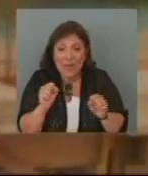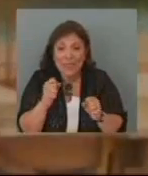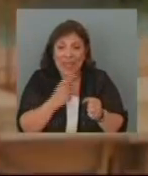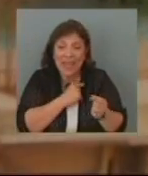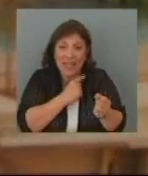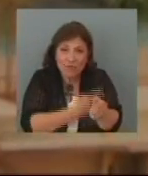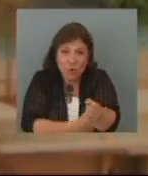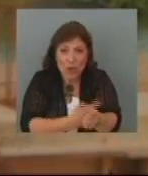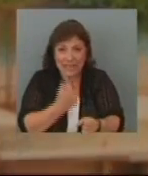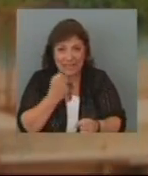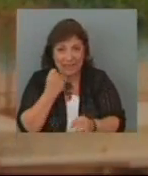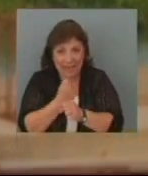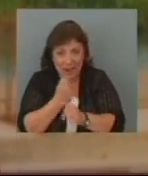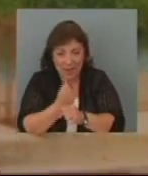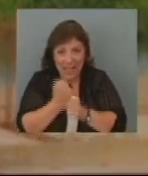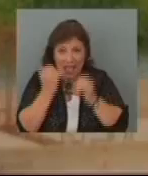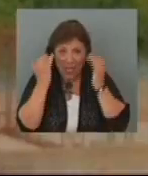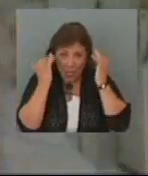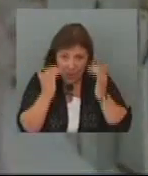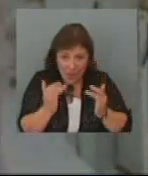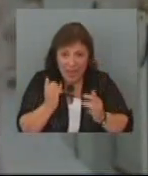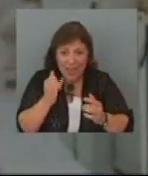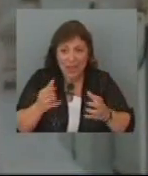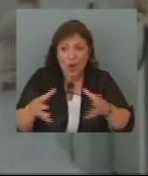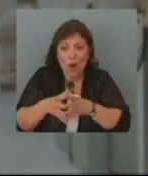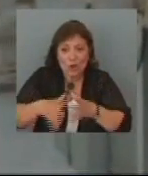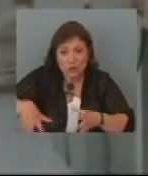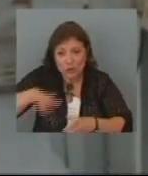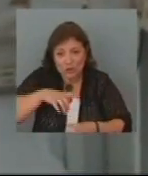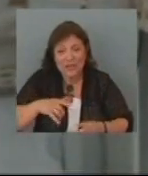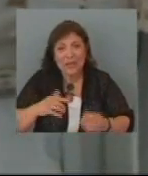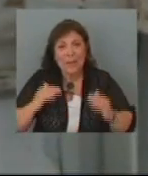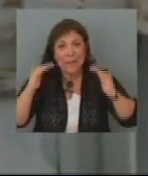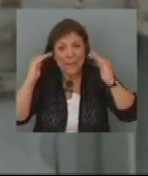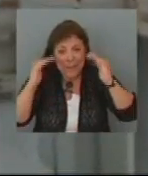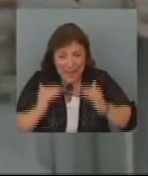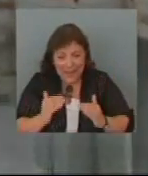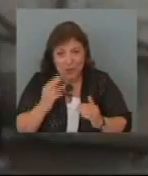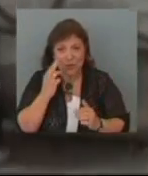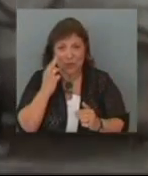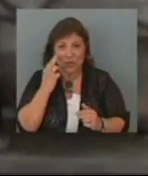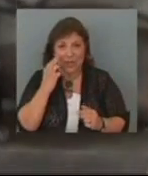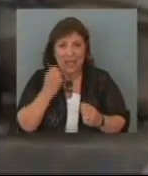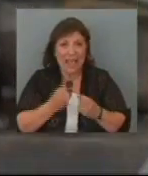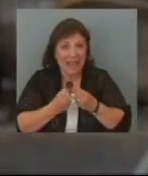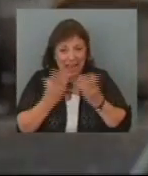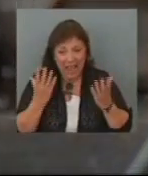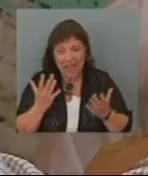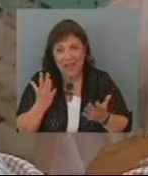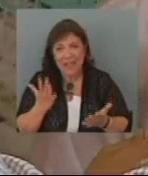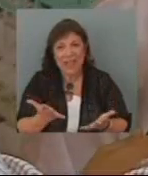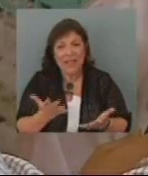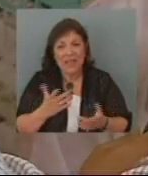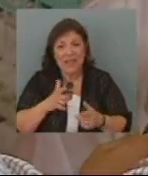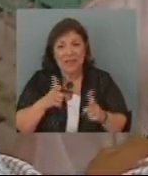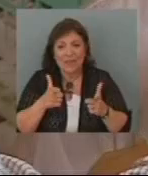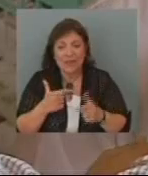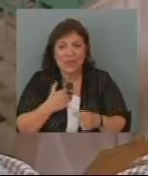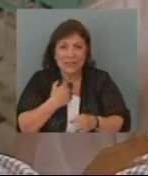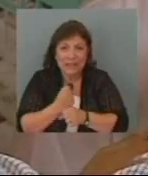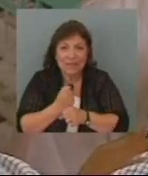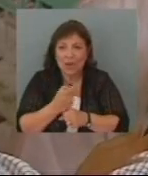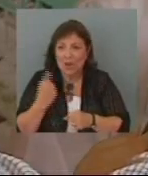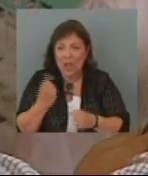esfuerzo, trabajadores, educación y comunidad, de minimizar un tema realmente grave que tiene el sistema educativo y sobre el cual estamos